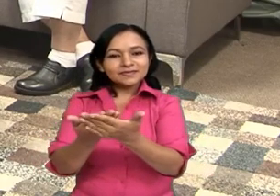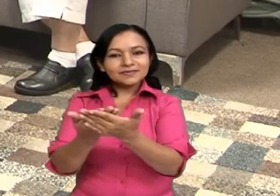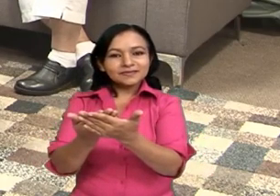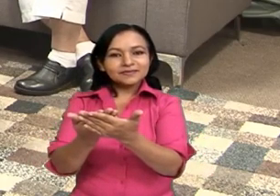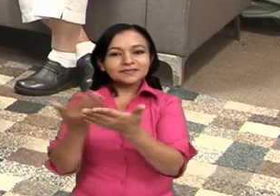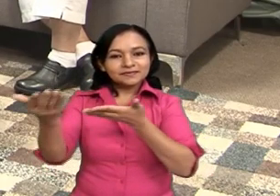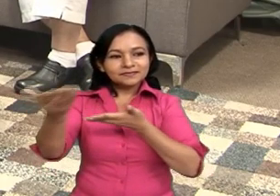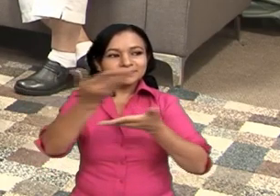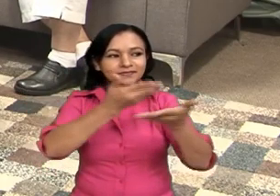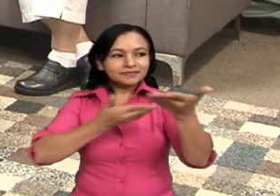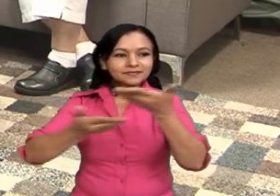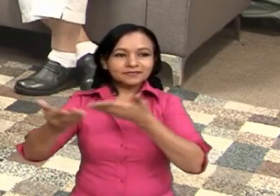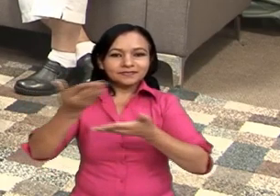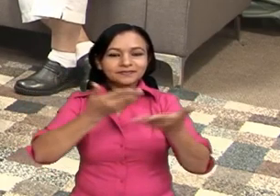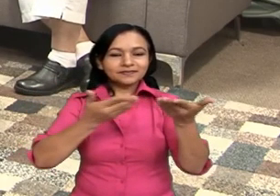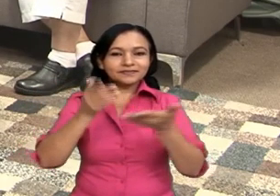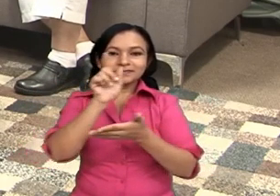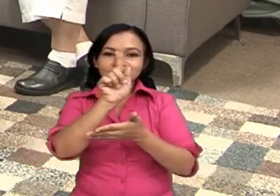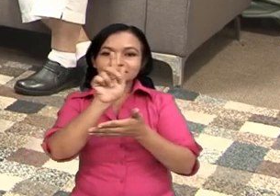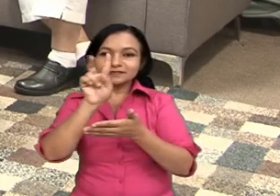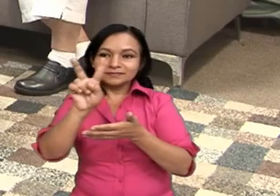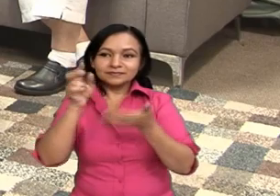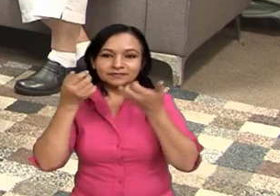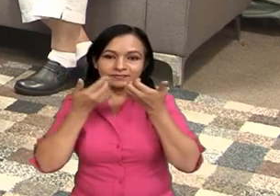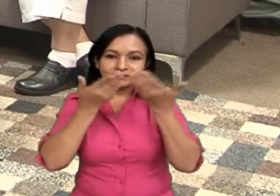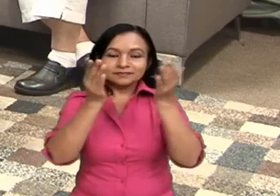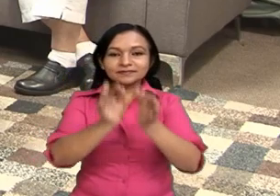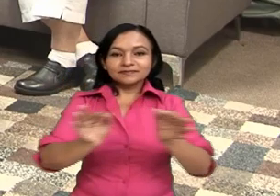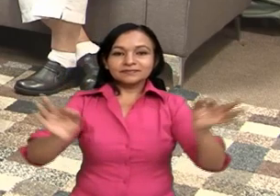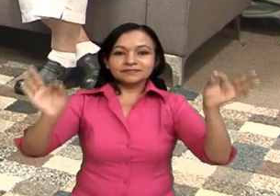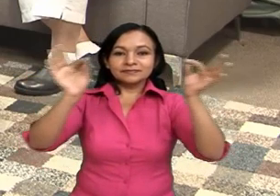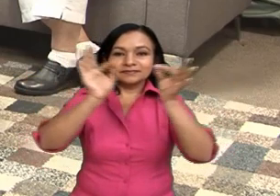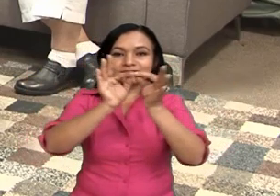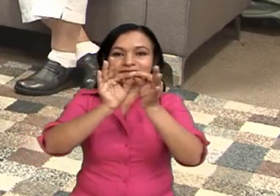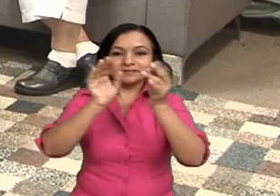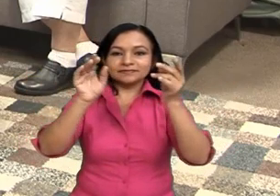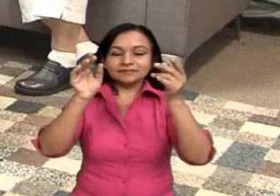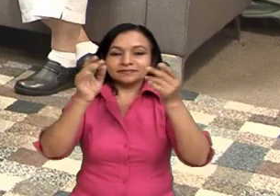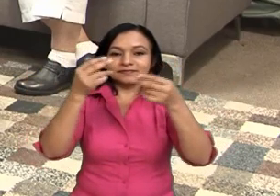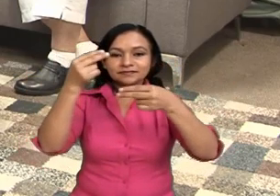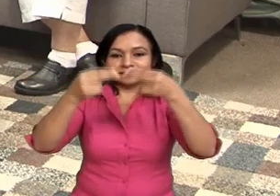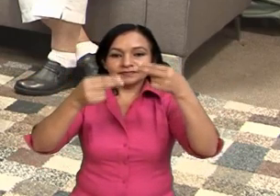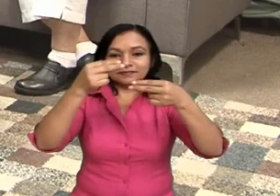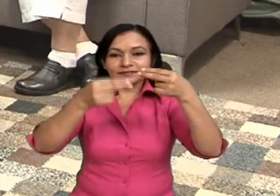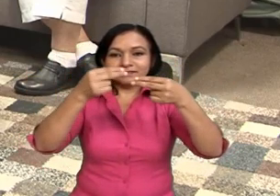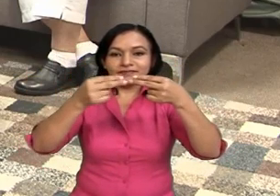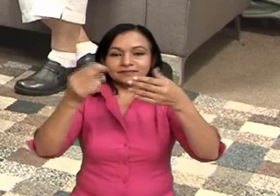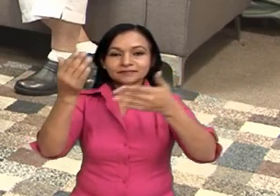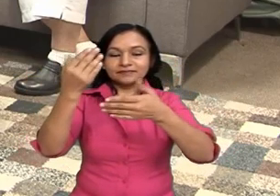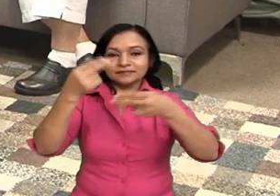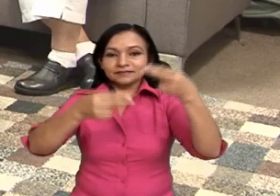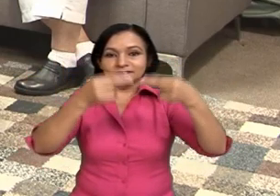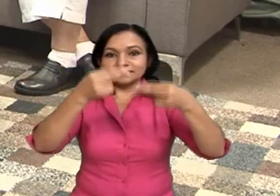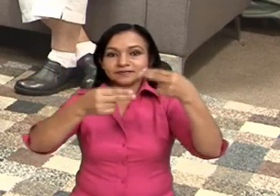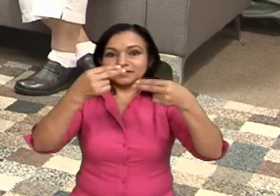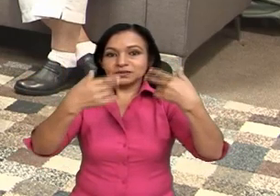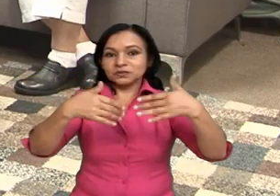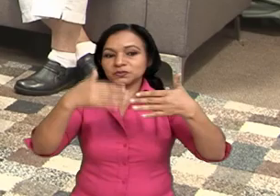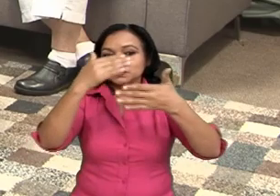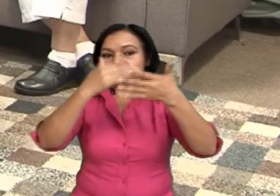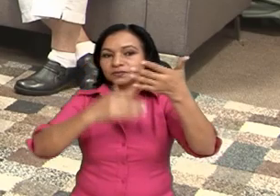y compartir con nuestra audiencia también información muy importante. Me quedo con algunas cifras. Si bien es cierto, los números a veces esconden